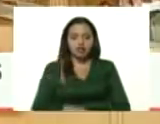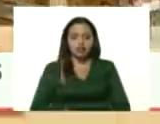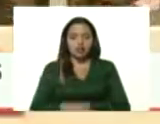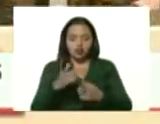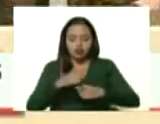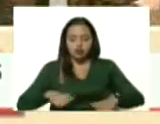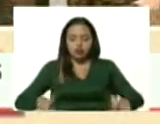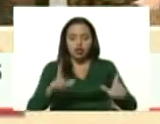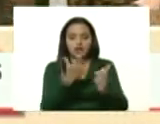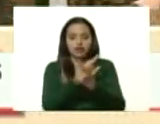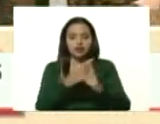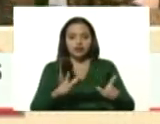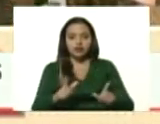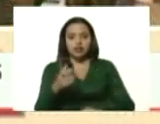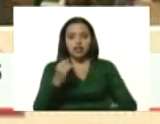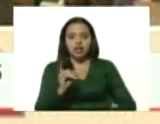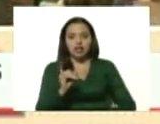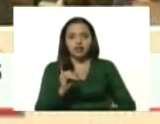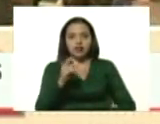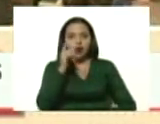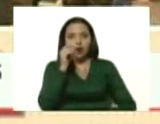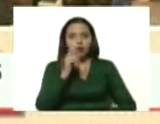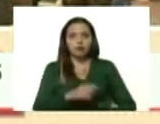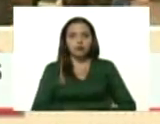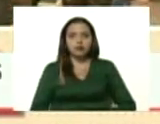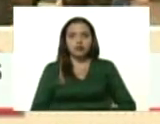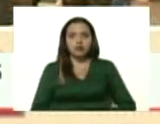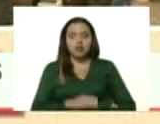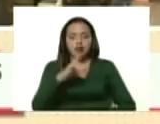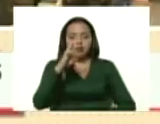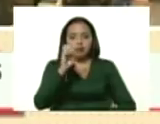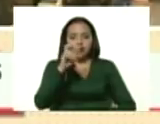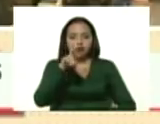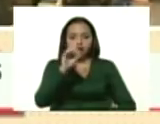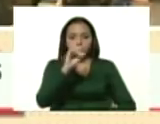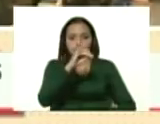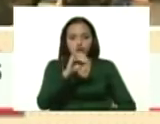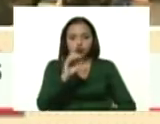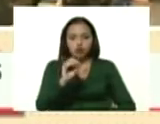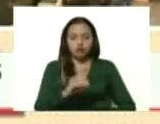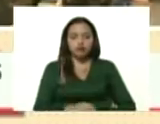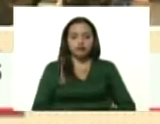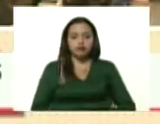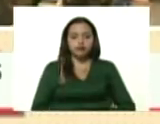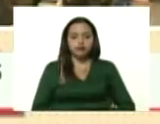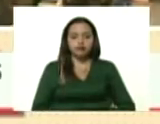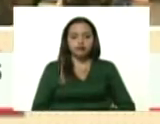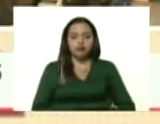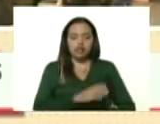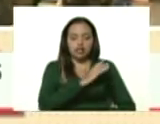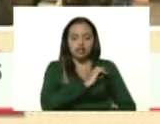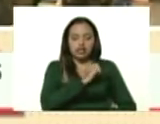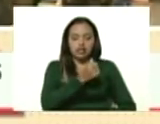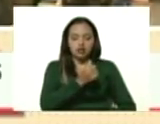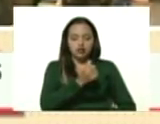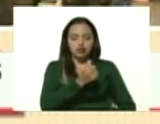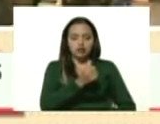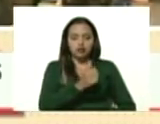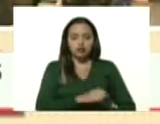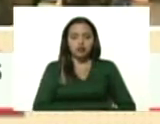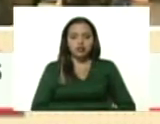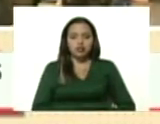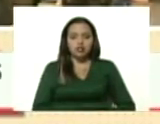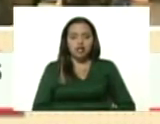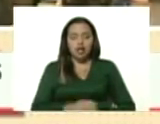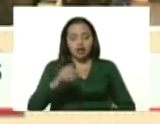Libertad. Allá está el general de división Peroso Bolívar, Carlos Peroso Bolívar, director de medios de milicia para